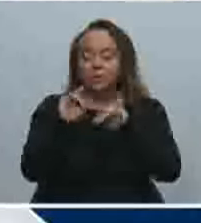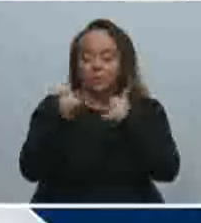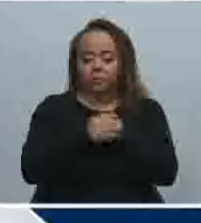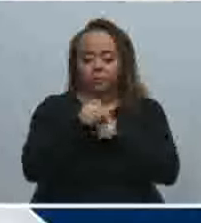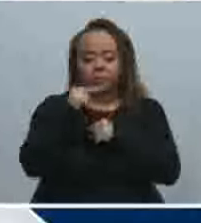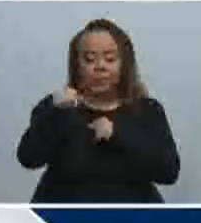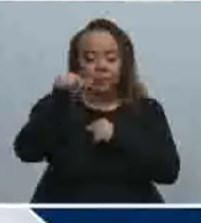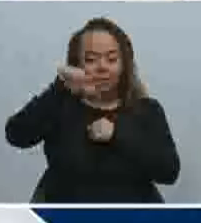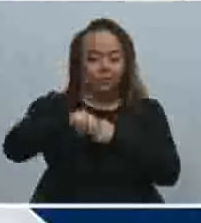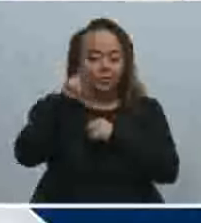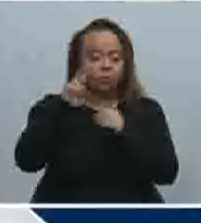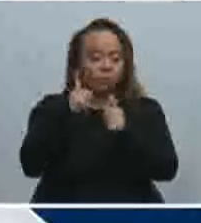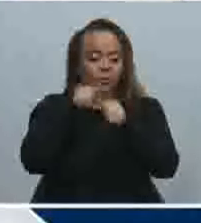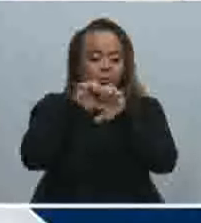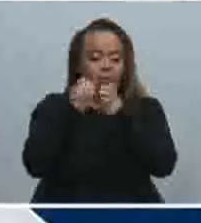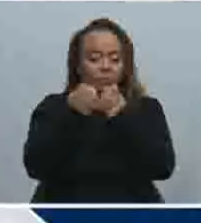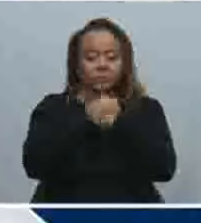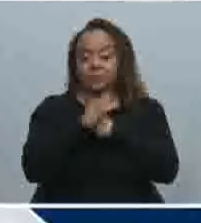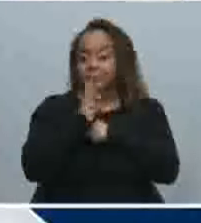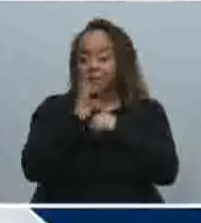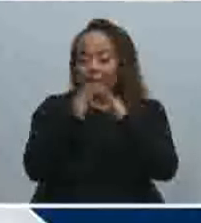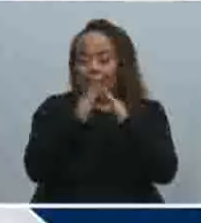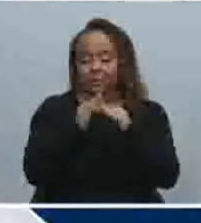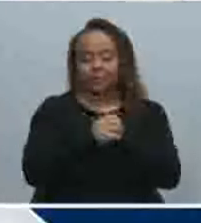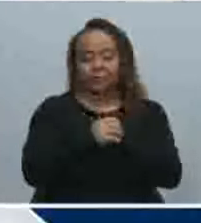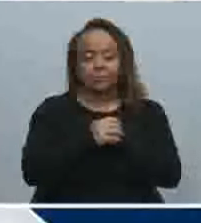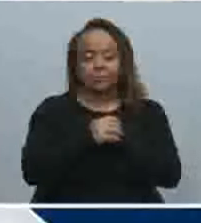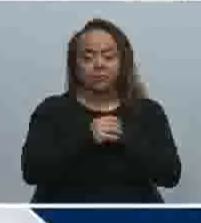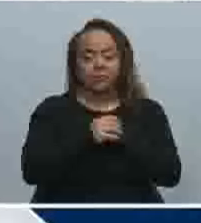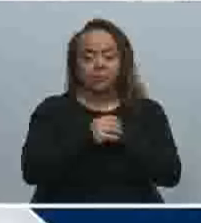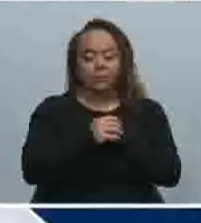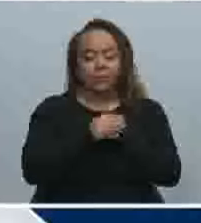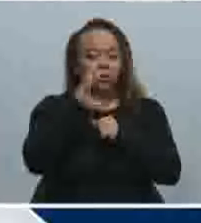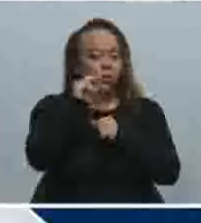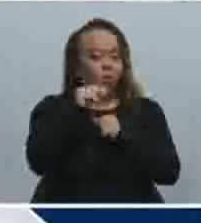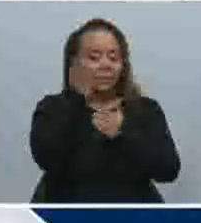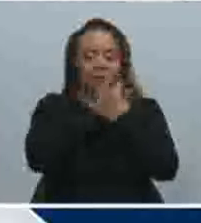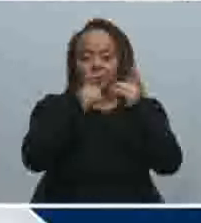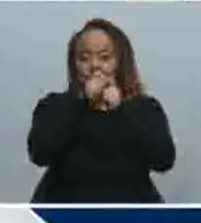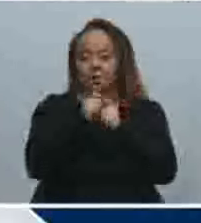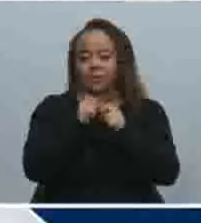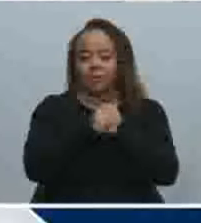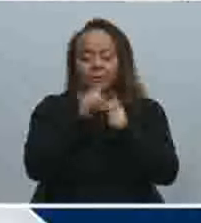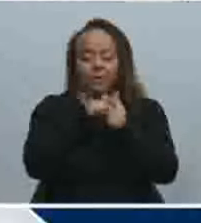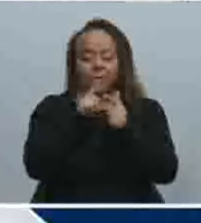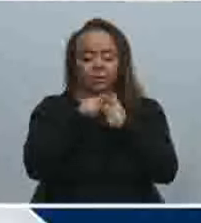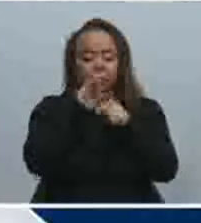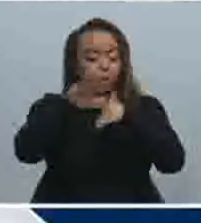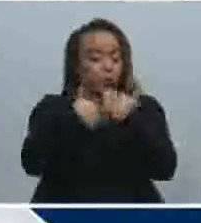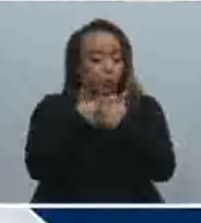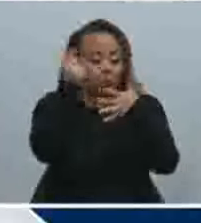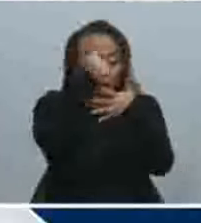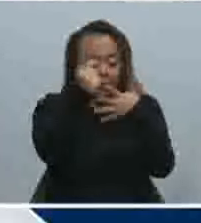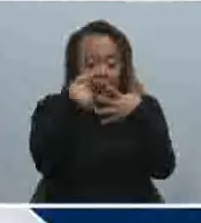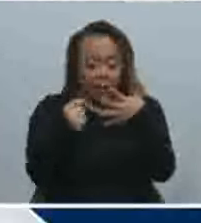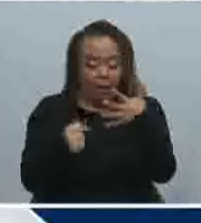los dos primeros partidos en casa Sí en casa que no es un no es un detalle menor entonces todas esas consideraciones ter